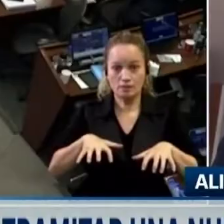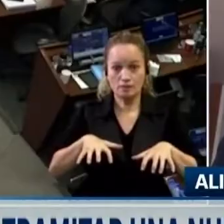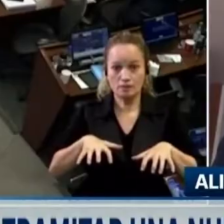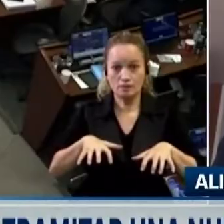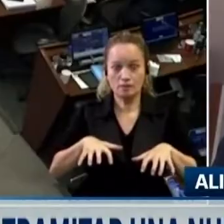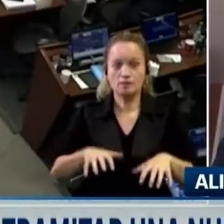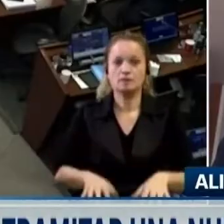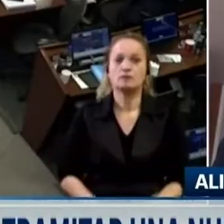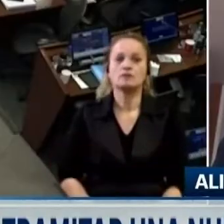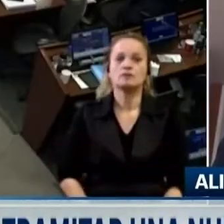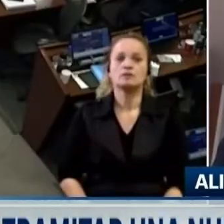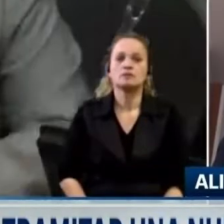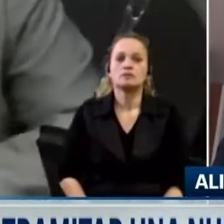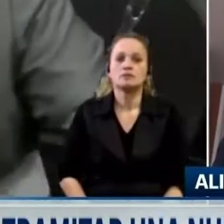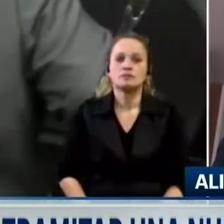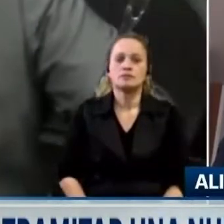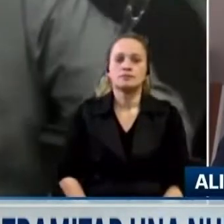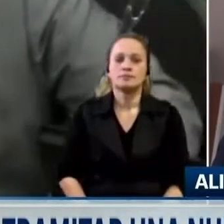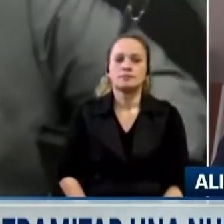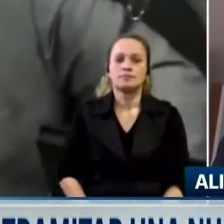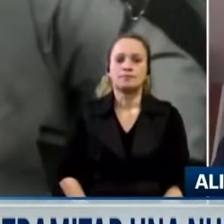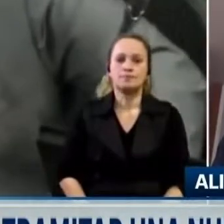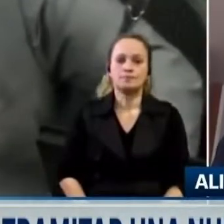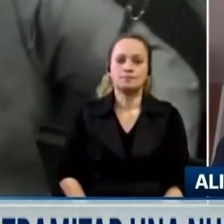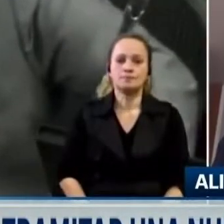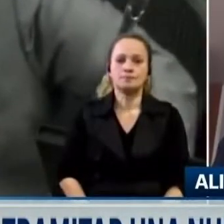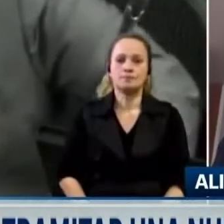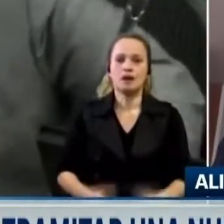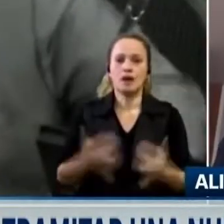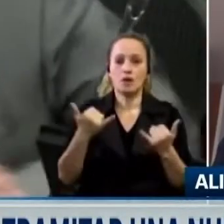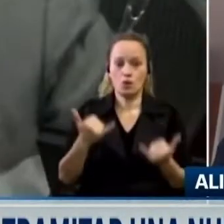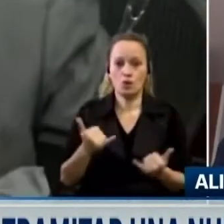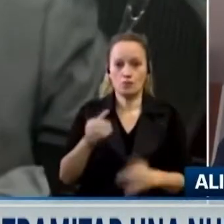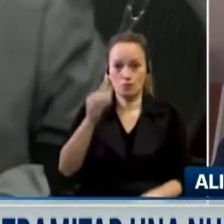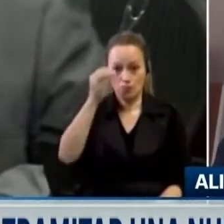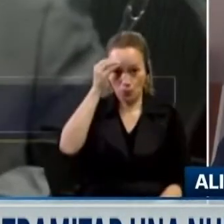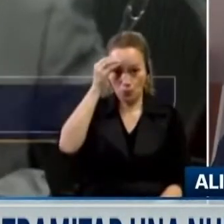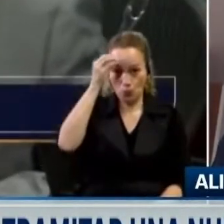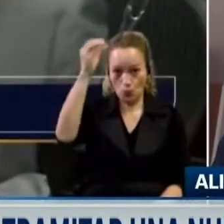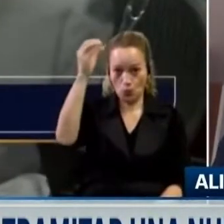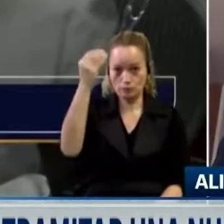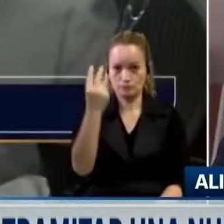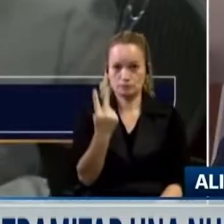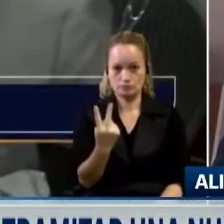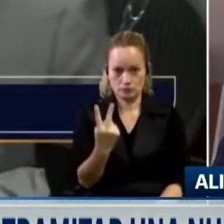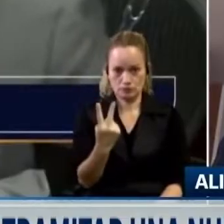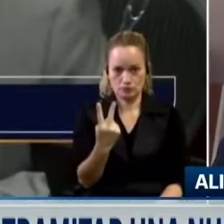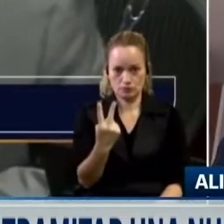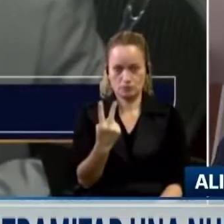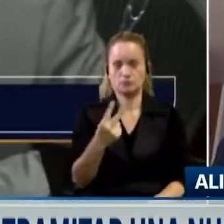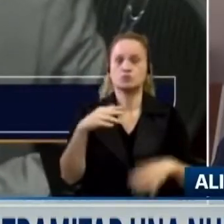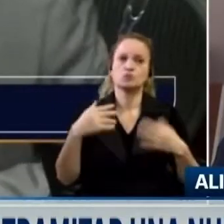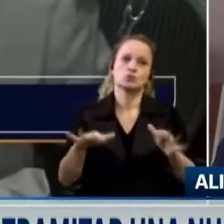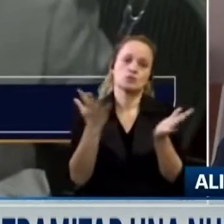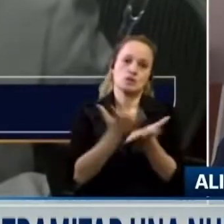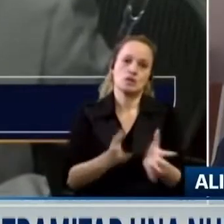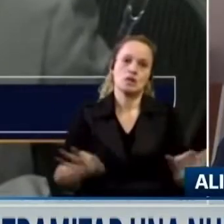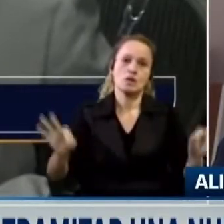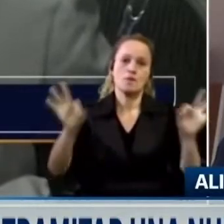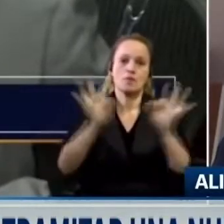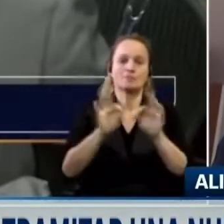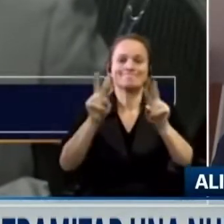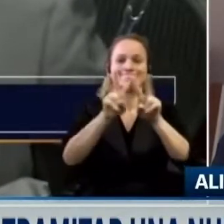grupos armados ilegales de alto impacto o Sucesores del paramilitarismo esos grupos no tienen naturaleza